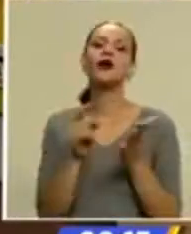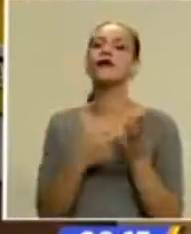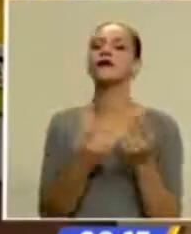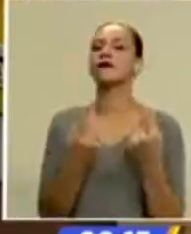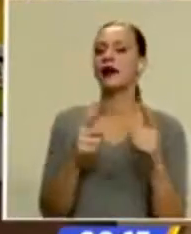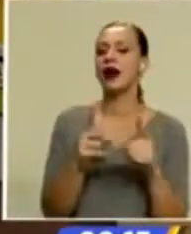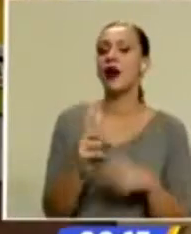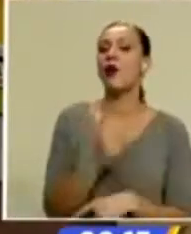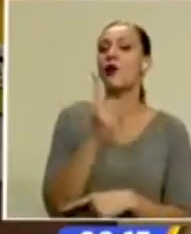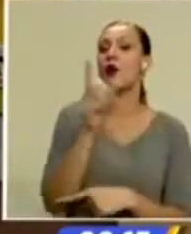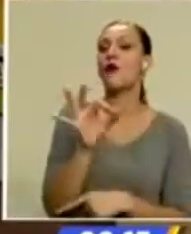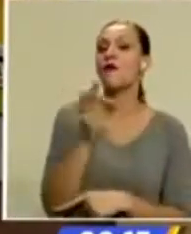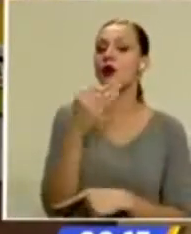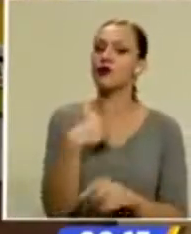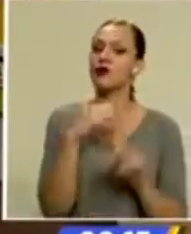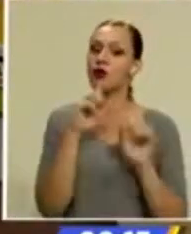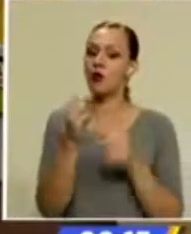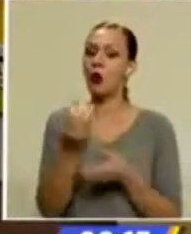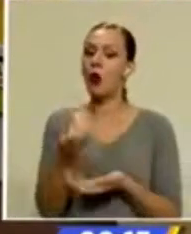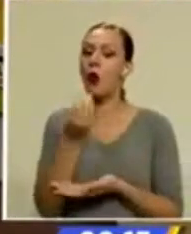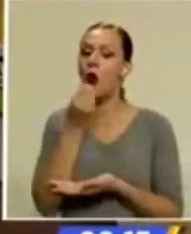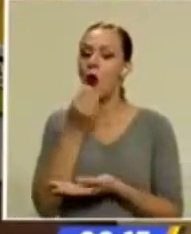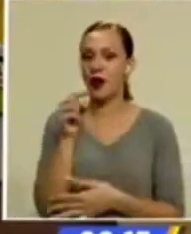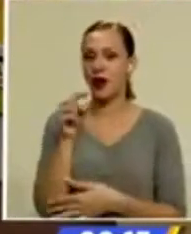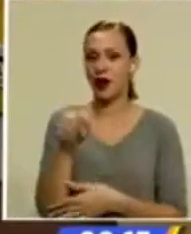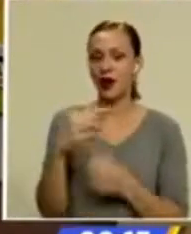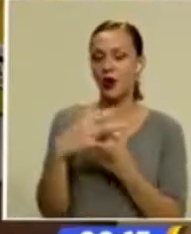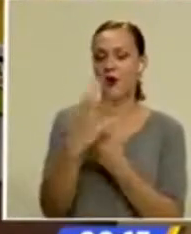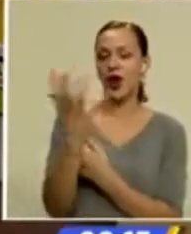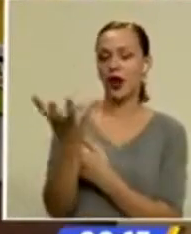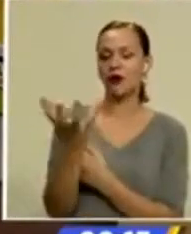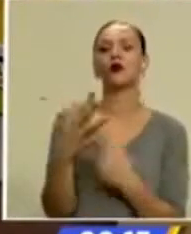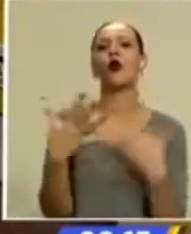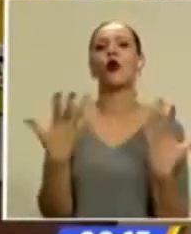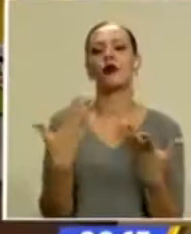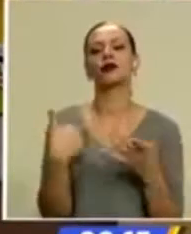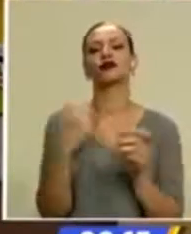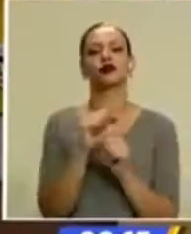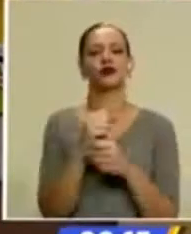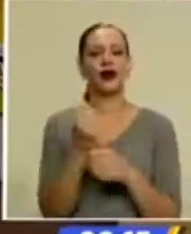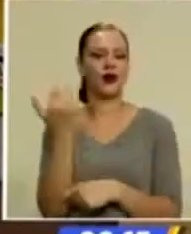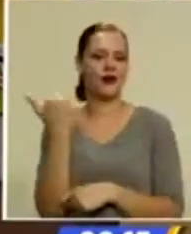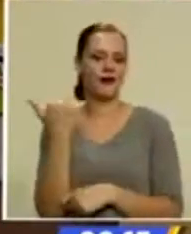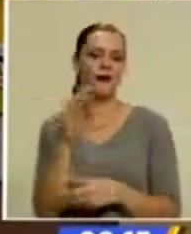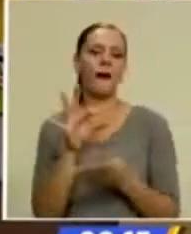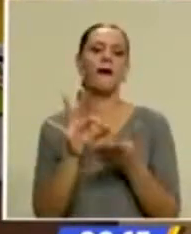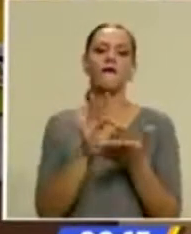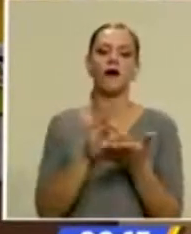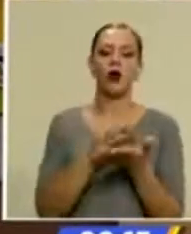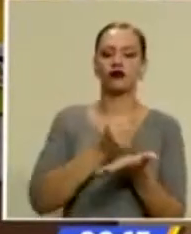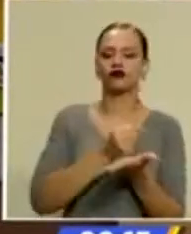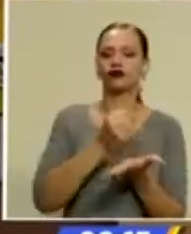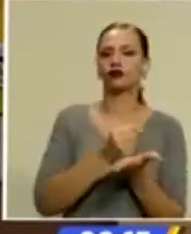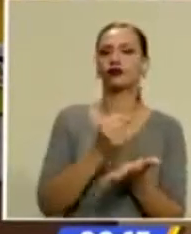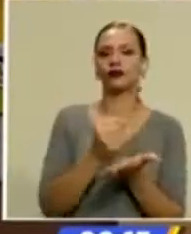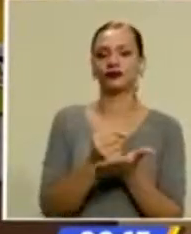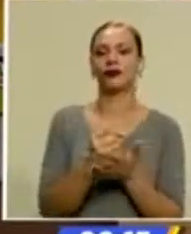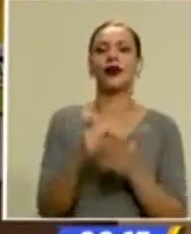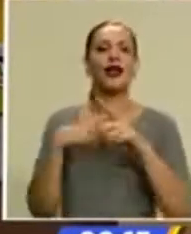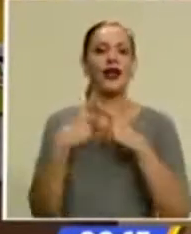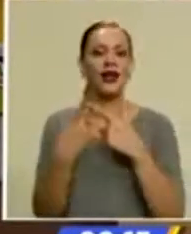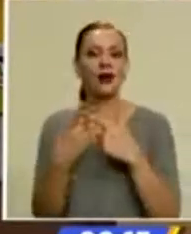única forma en la que yo podría consumir culantro es en lo que hice antes. Frijoles molidos. Okay.